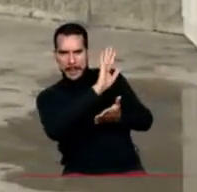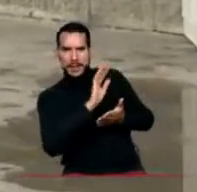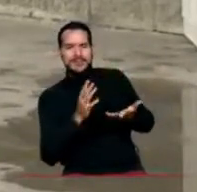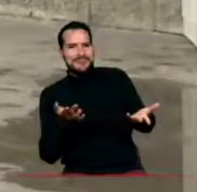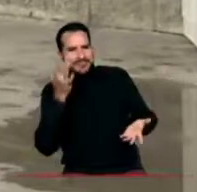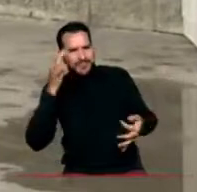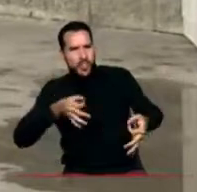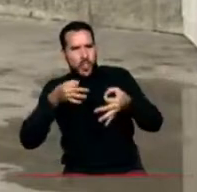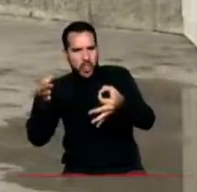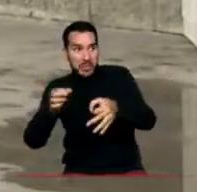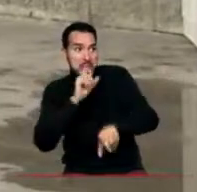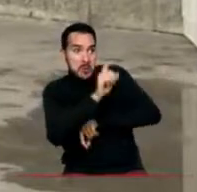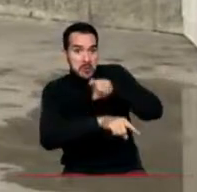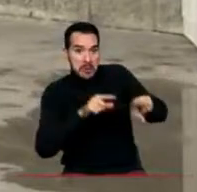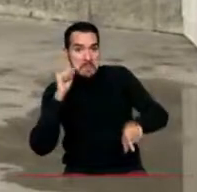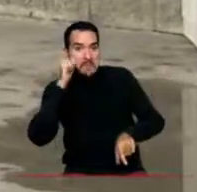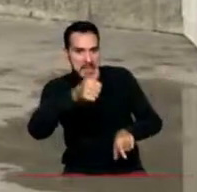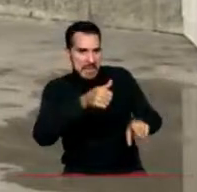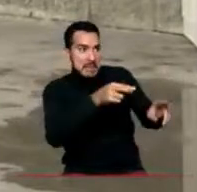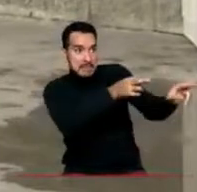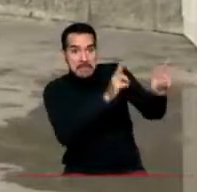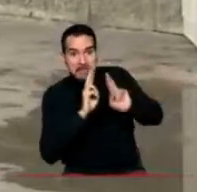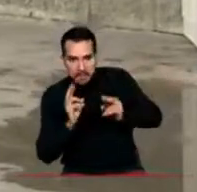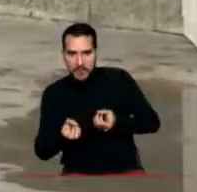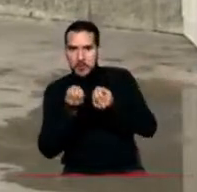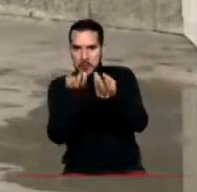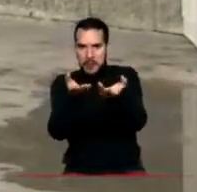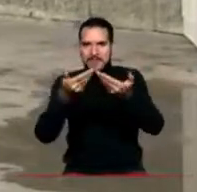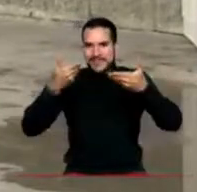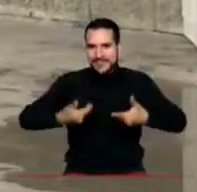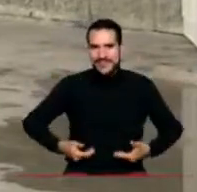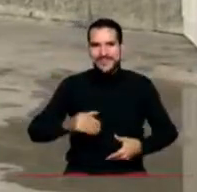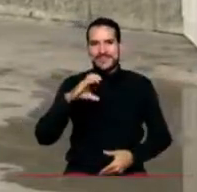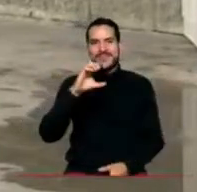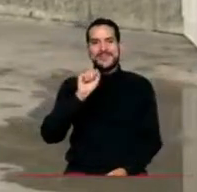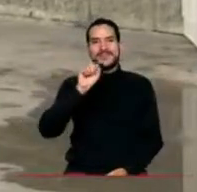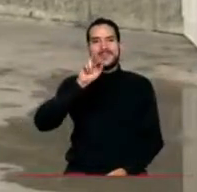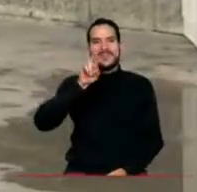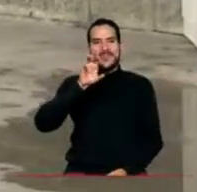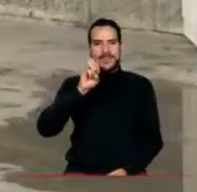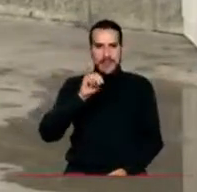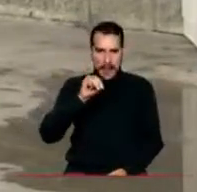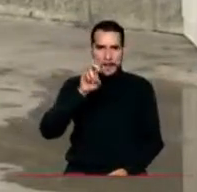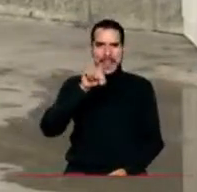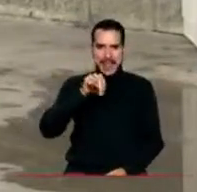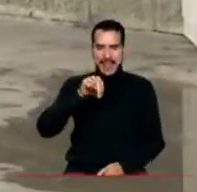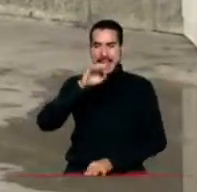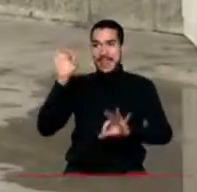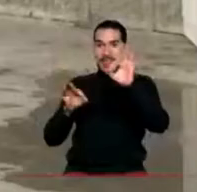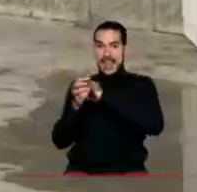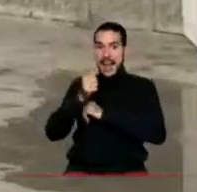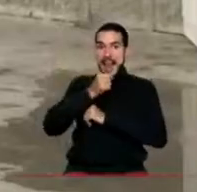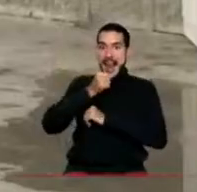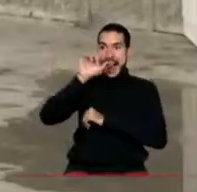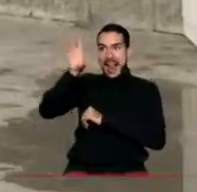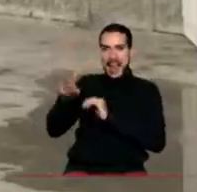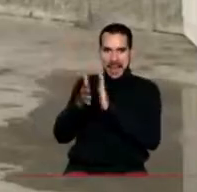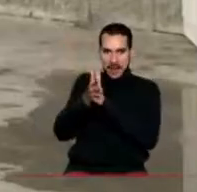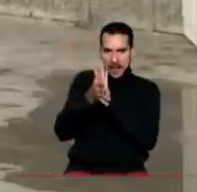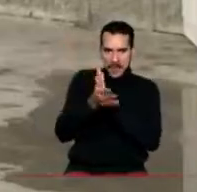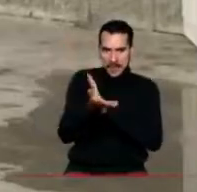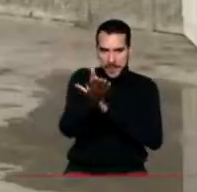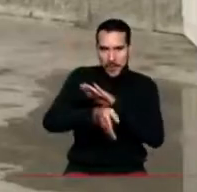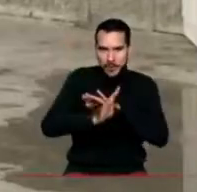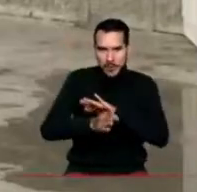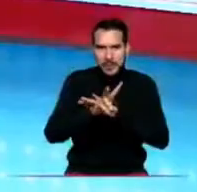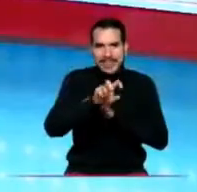este operador. Yo soy Carmen Alicia Sarmiento Mora. Este es un informe para Telepacífico Noticias, la región, todos los días, 7:57. Sigan ustedes